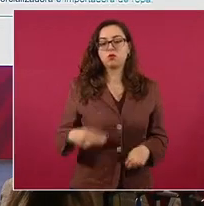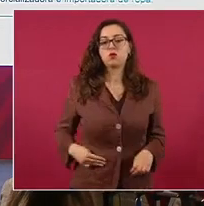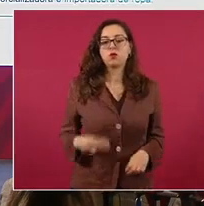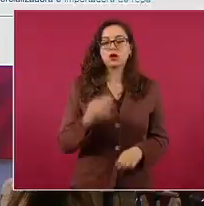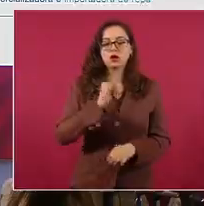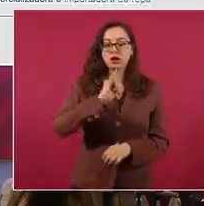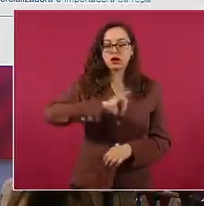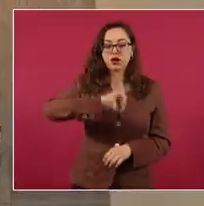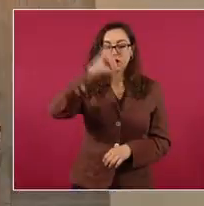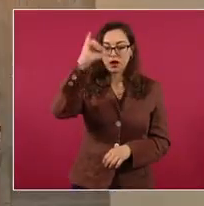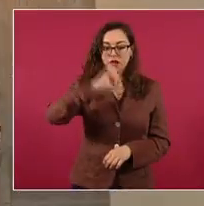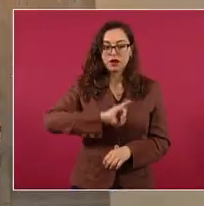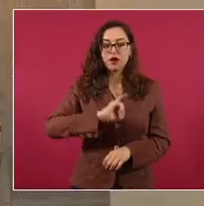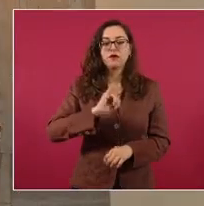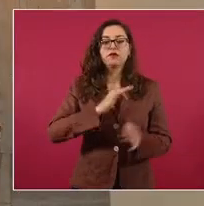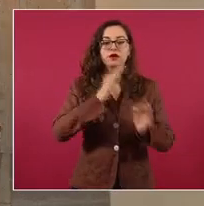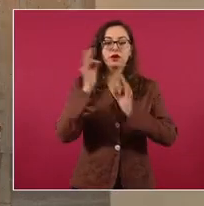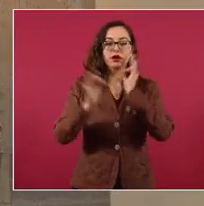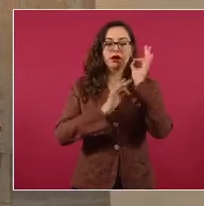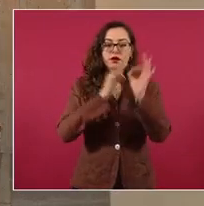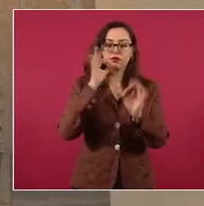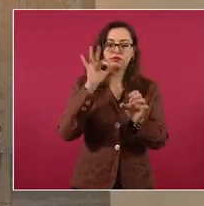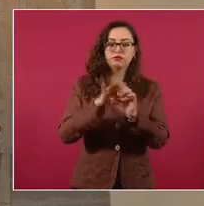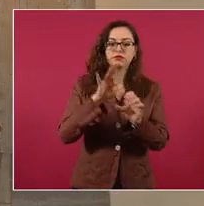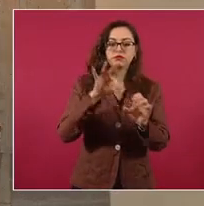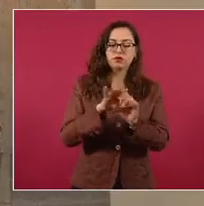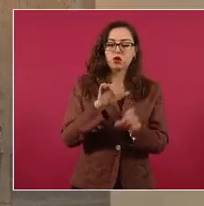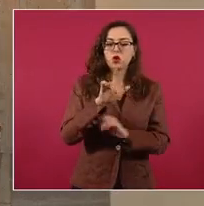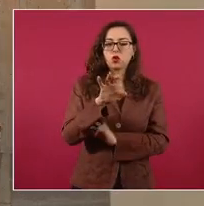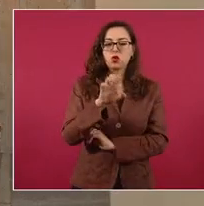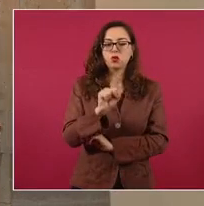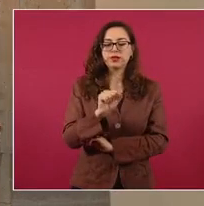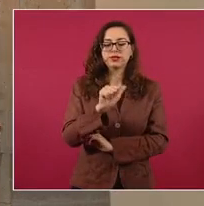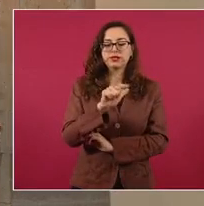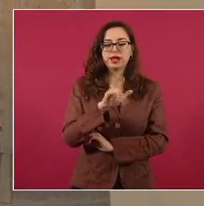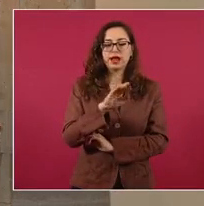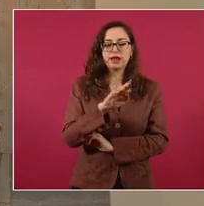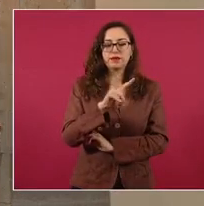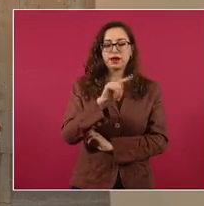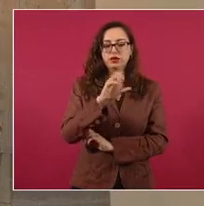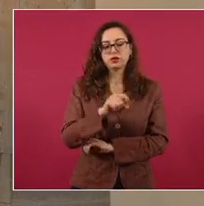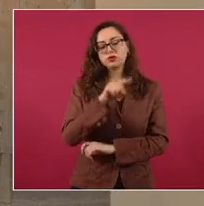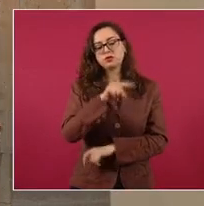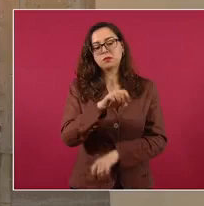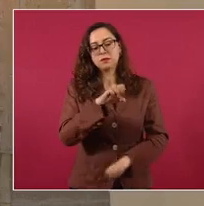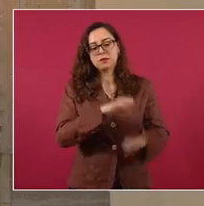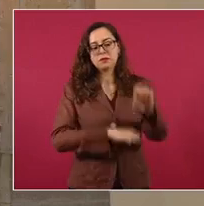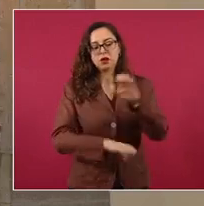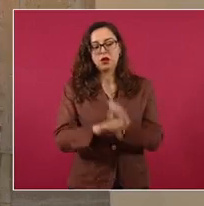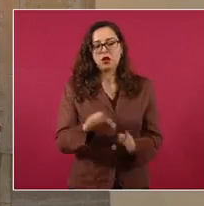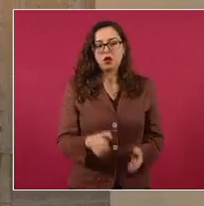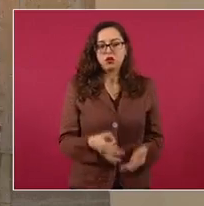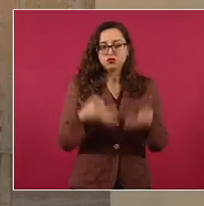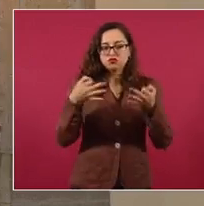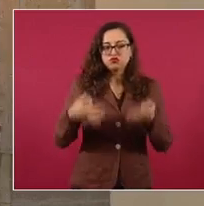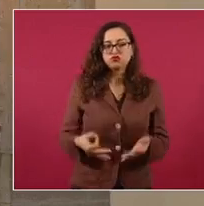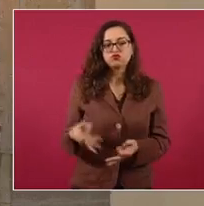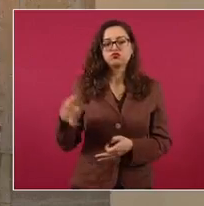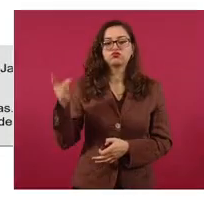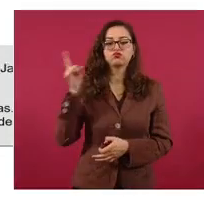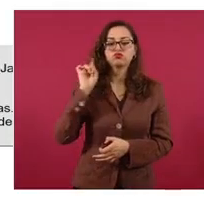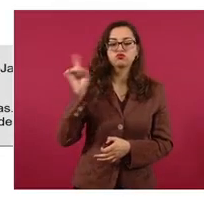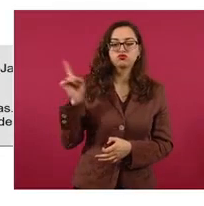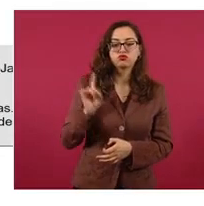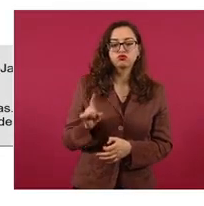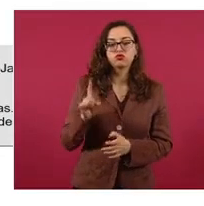del alcalde Luis Alberto Michel. Él es empresario originario de Zacatecas. Desde 2009 él y su familia radicaban